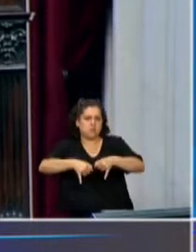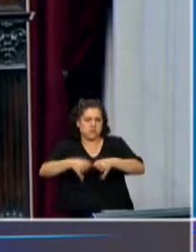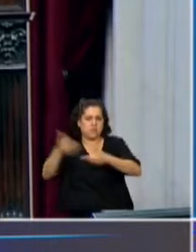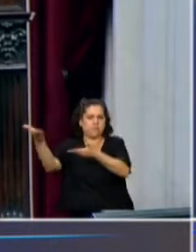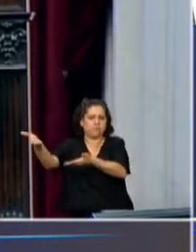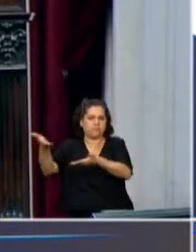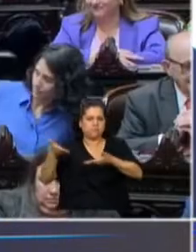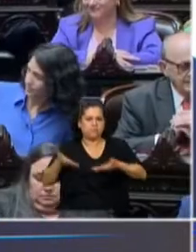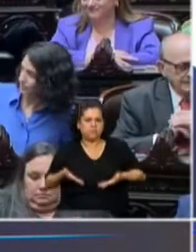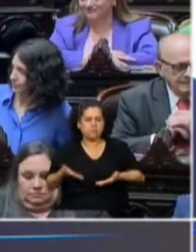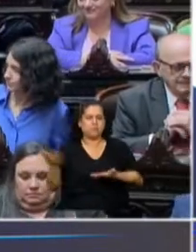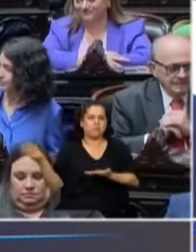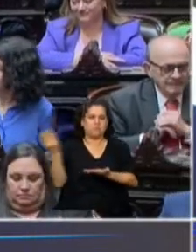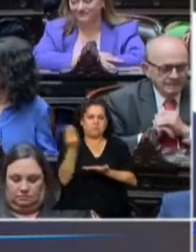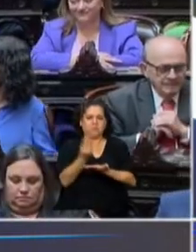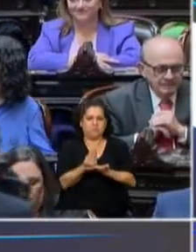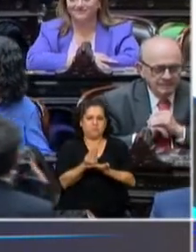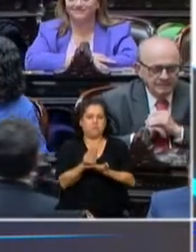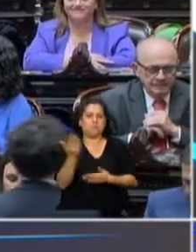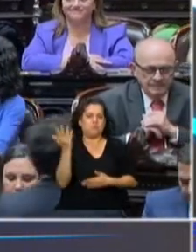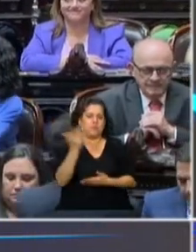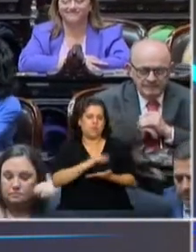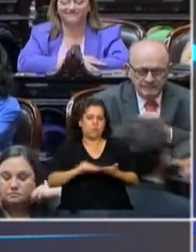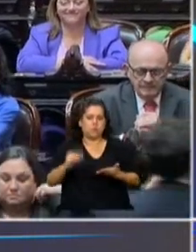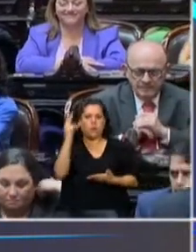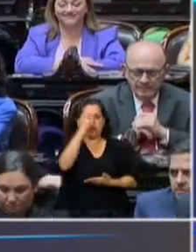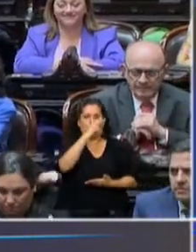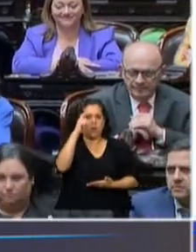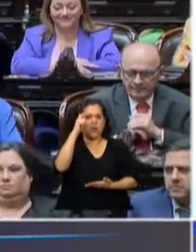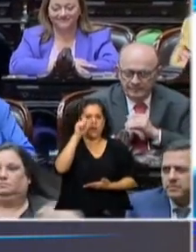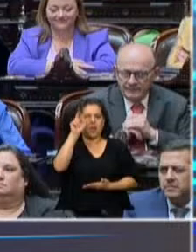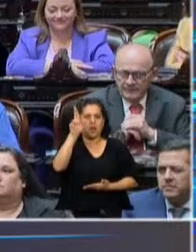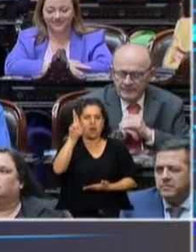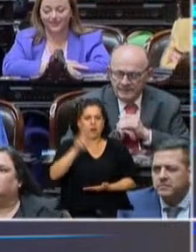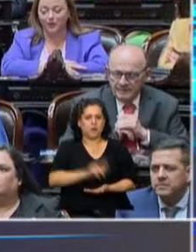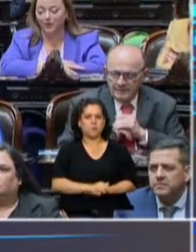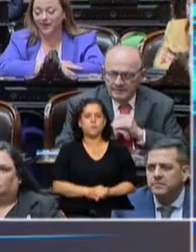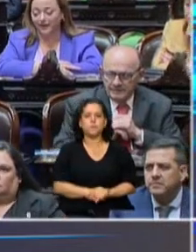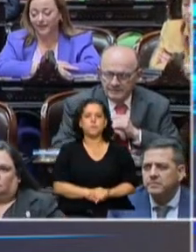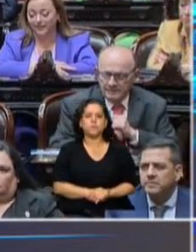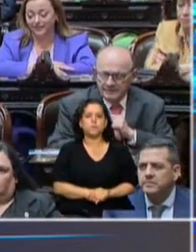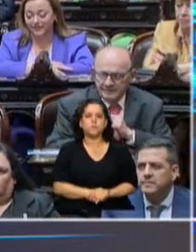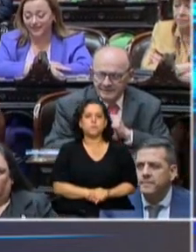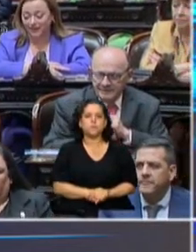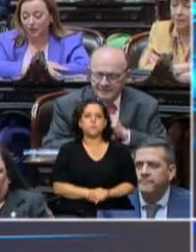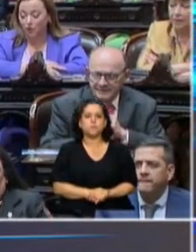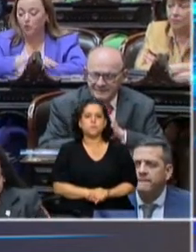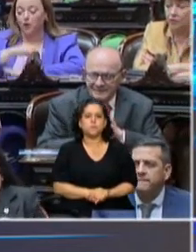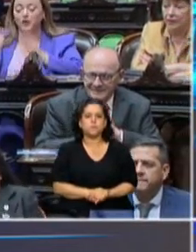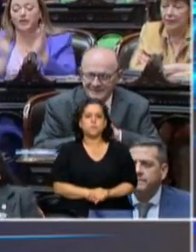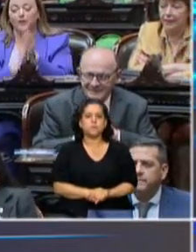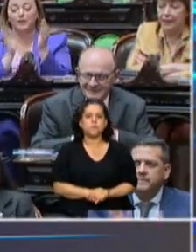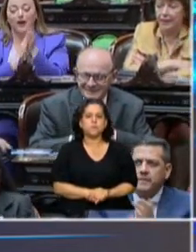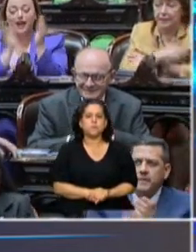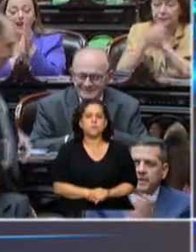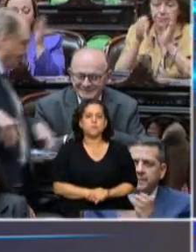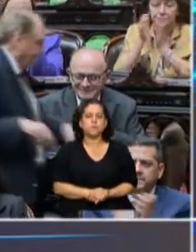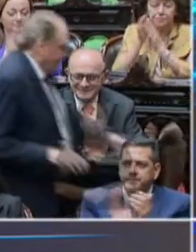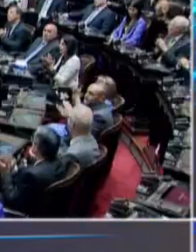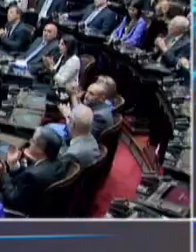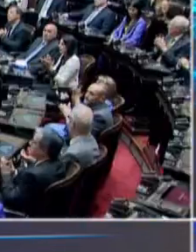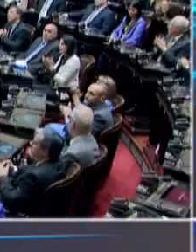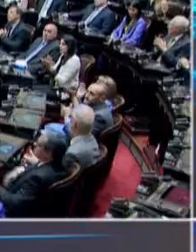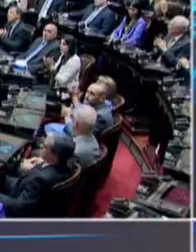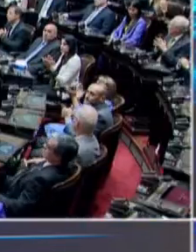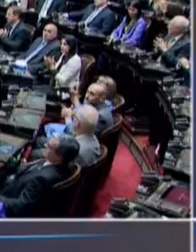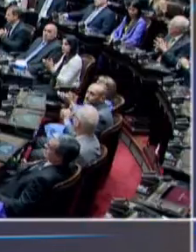conviene a Germán Martínez, al bloque, ahora Unión por la Patria, tener cierta distancia con esos sectores,